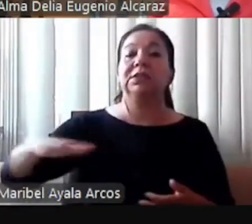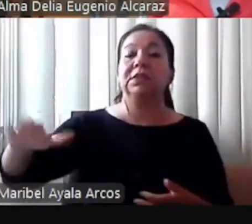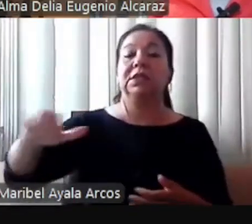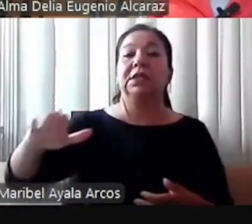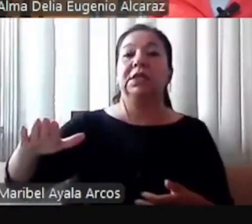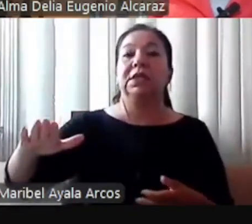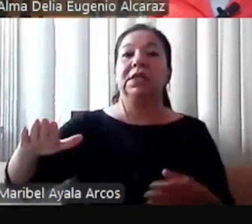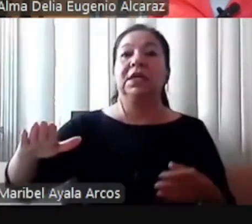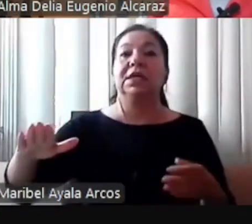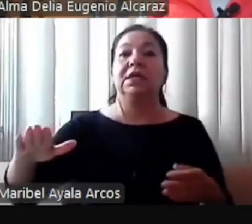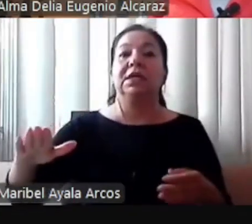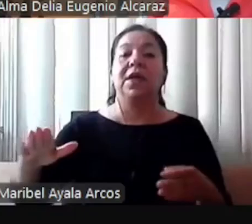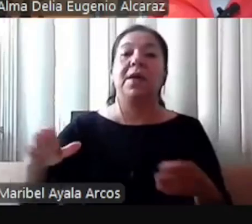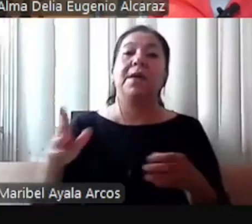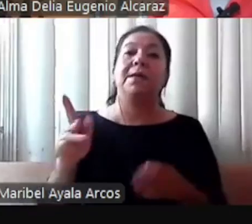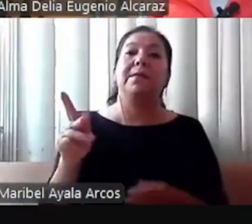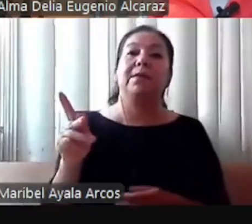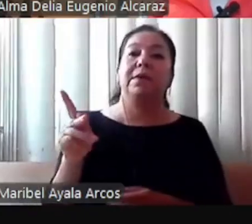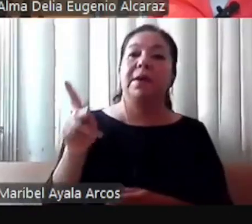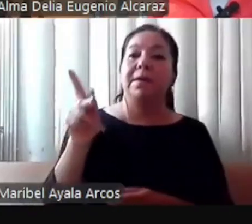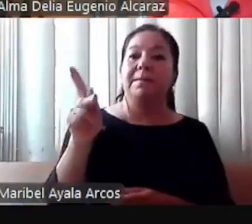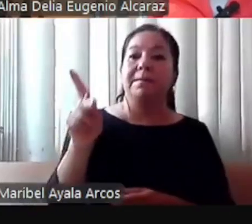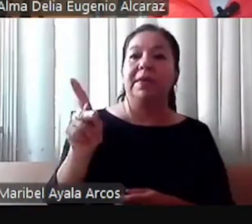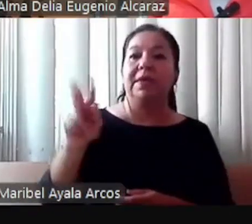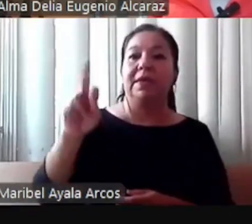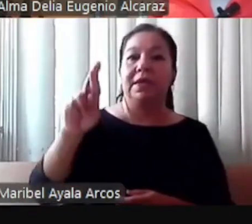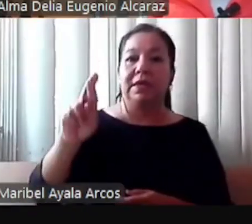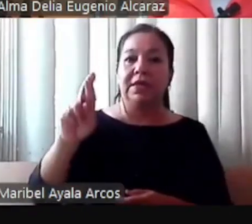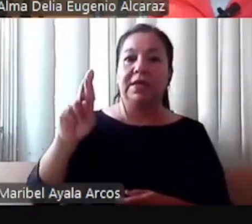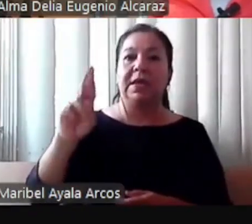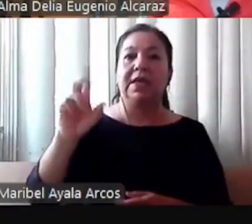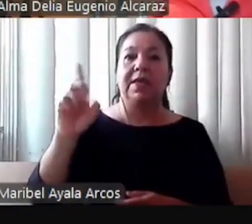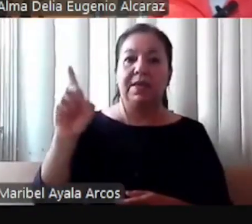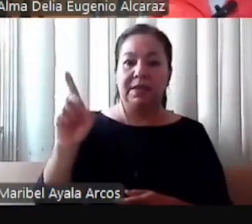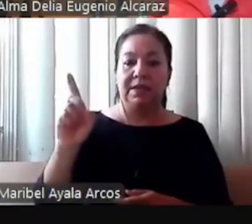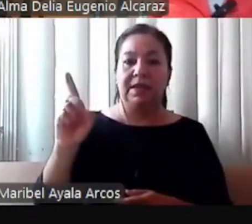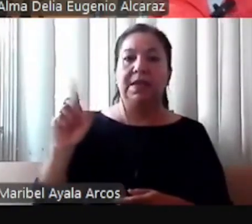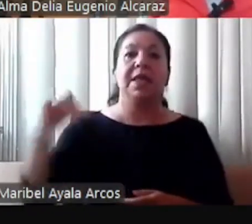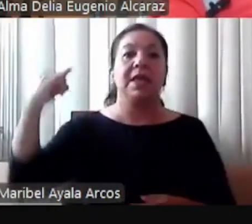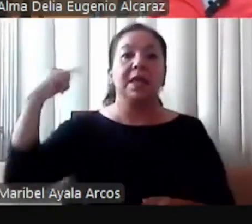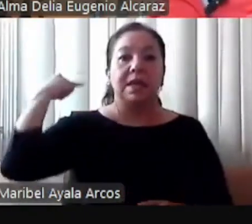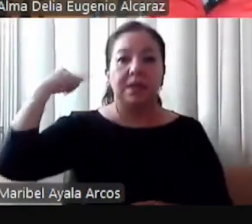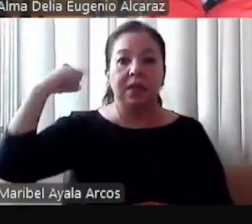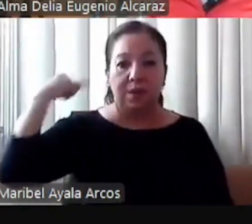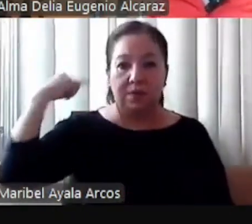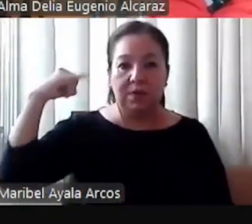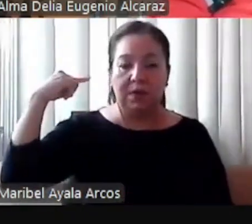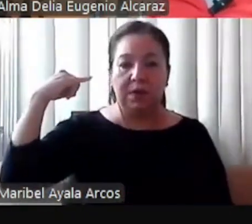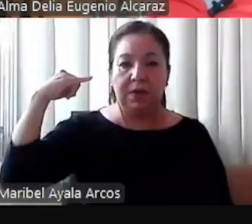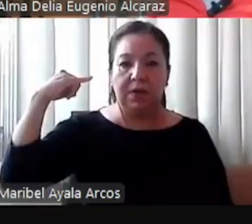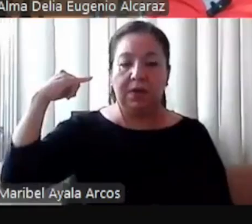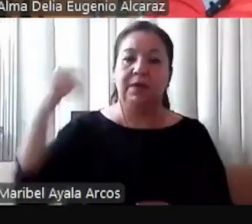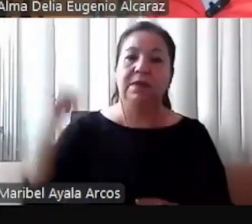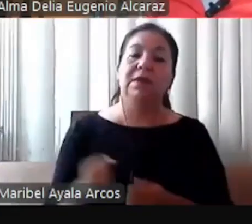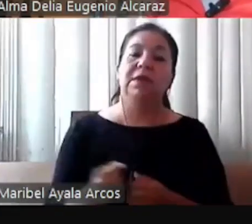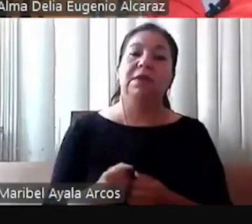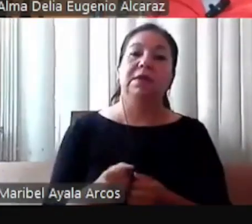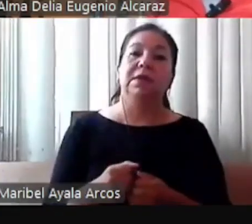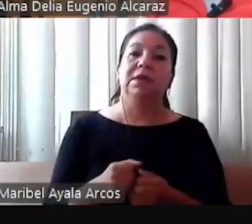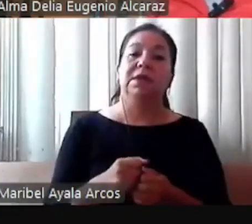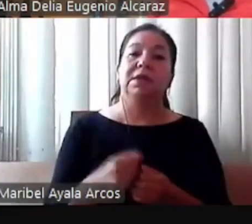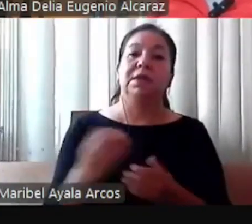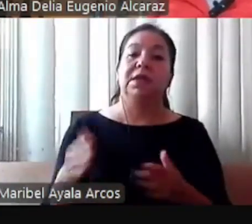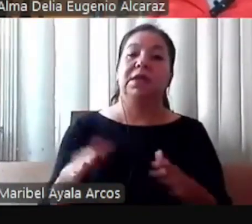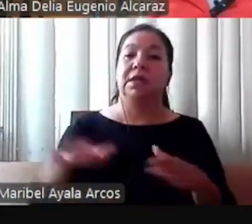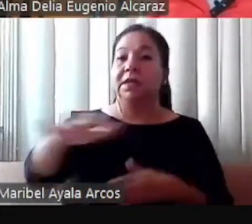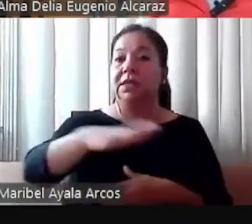Democrática para el Ayuntamiento de Iguala, en contra del acto emitido el 6 de junio, consistente en la indebida asignación del género en la